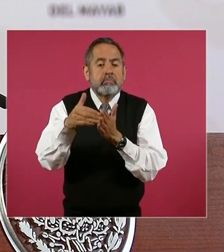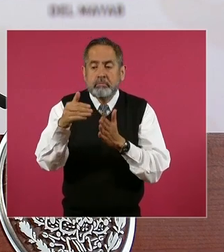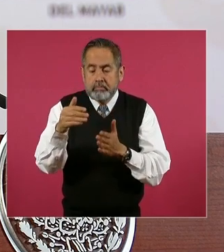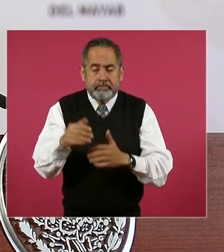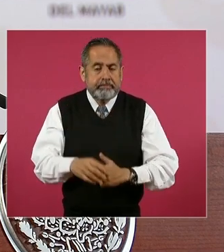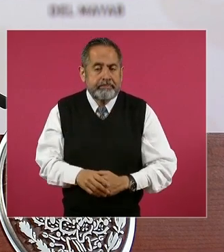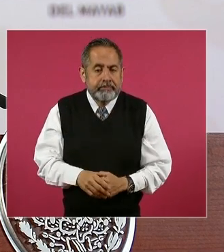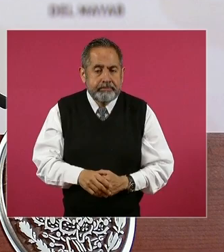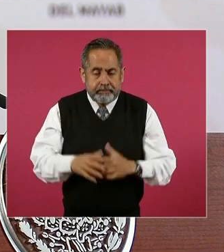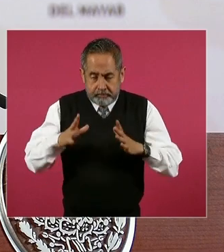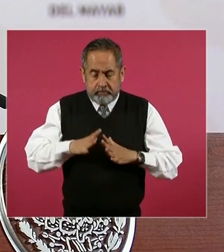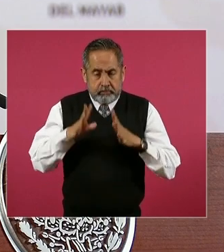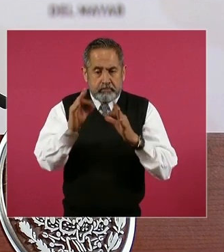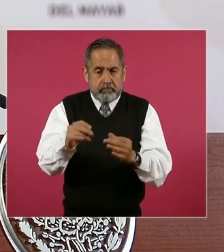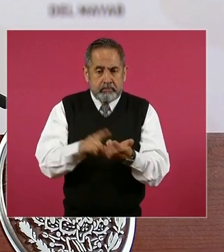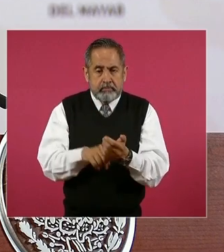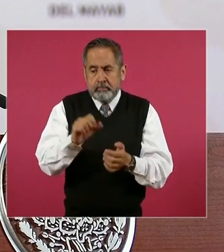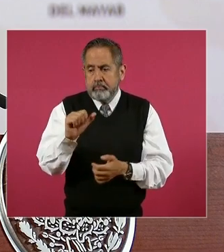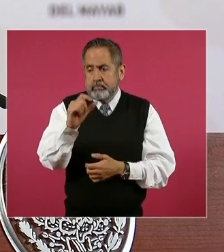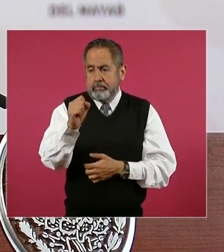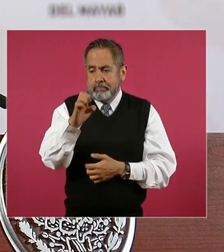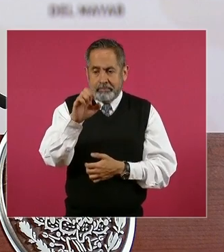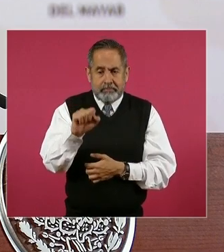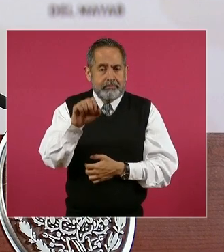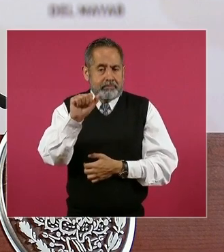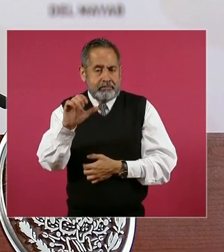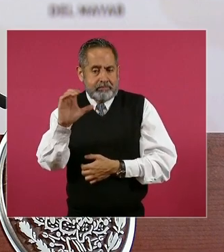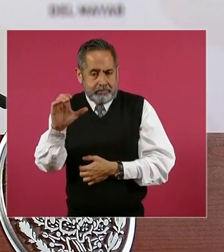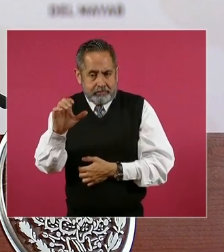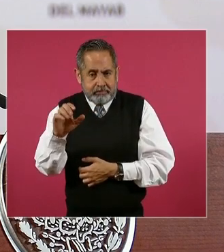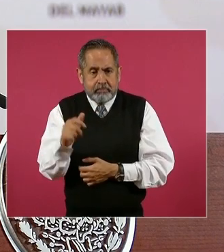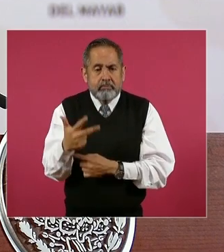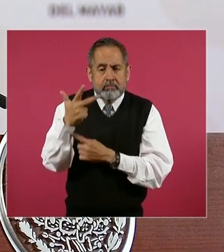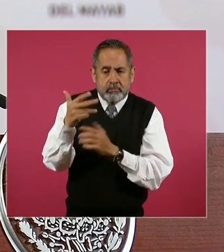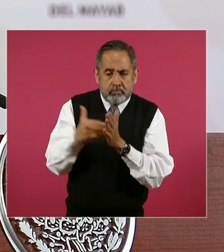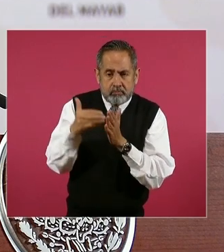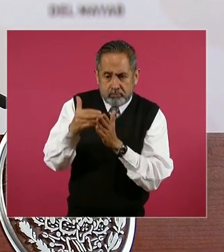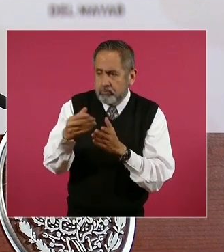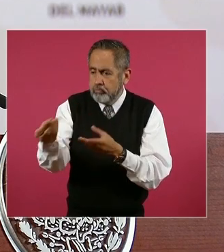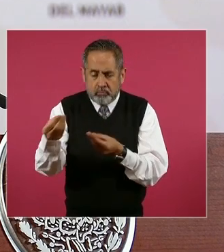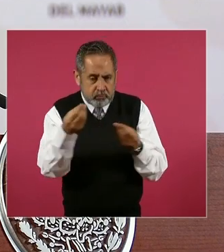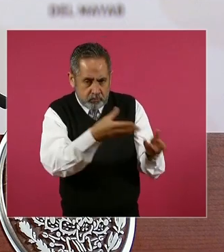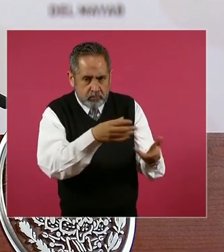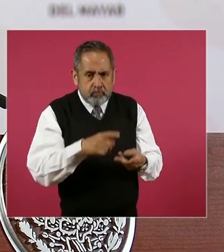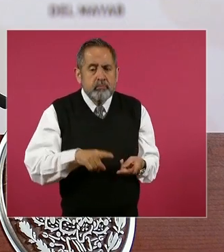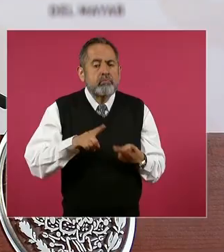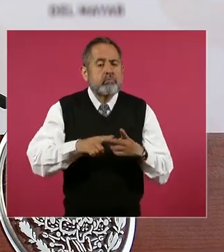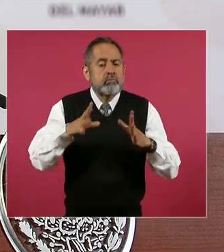9500000 fundación alcea AC 8 millones